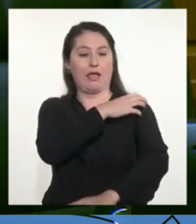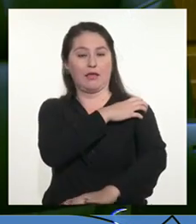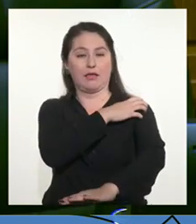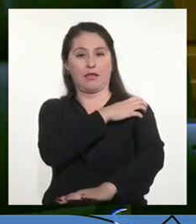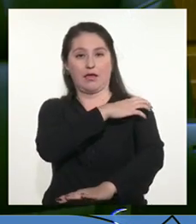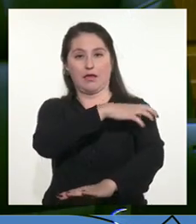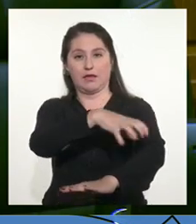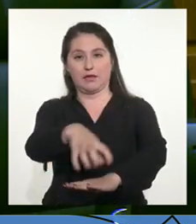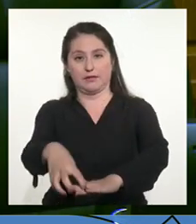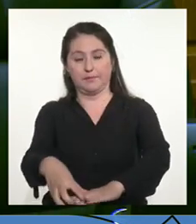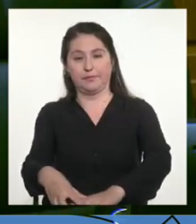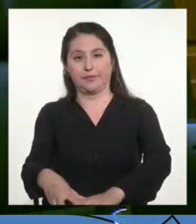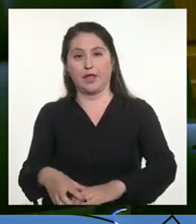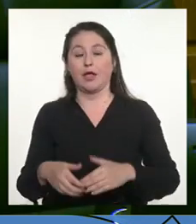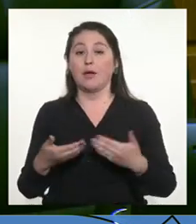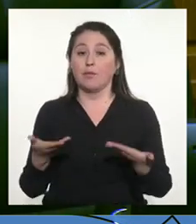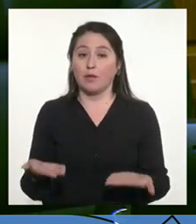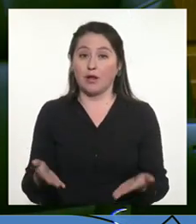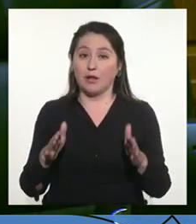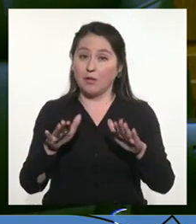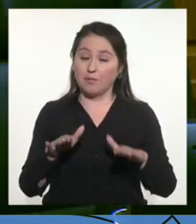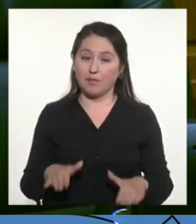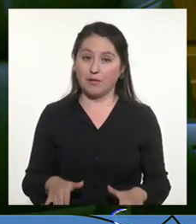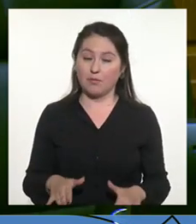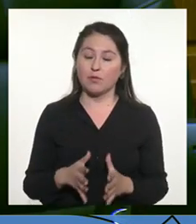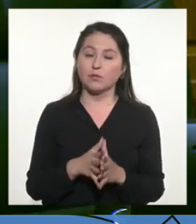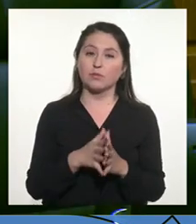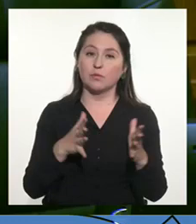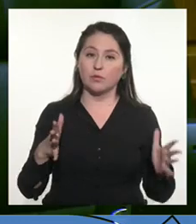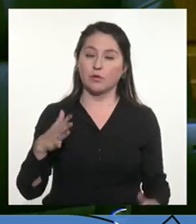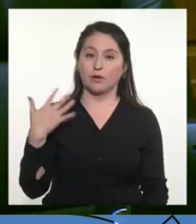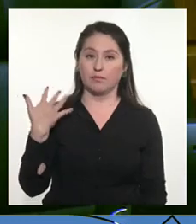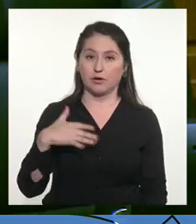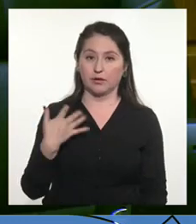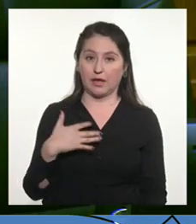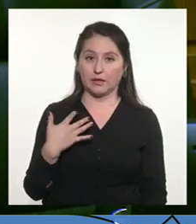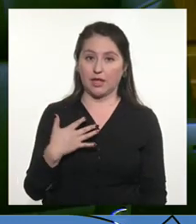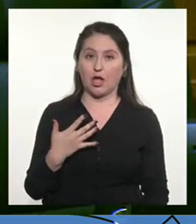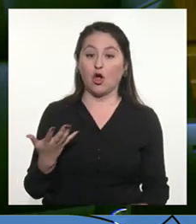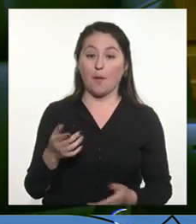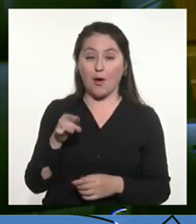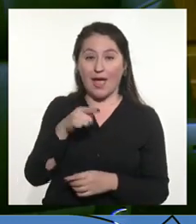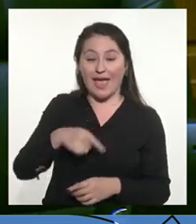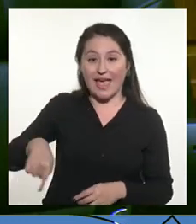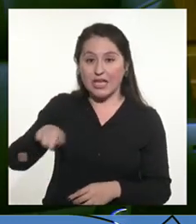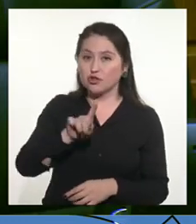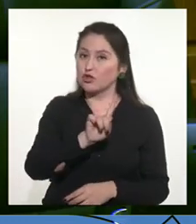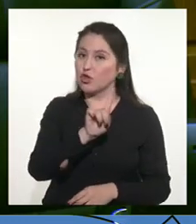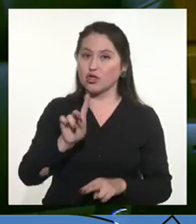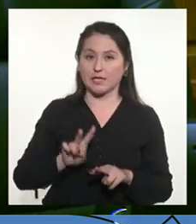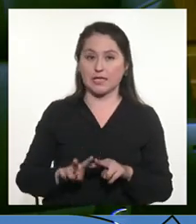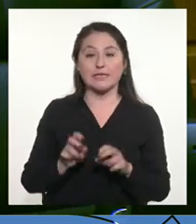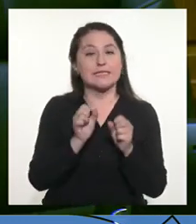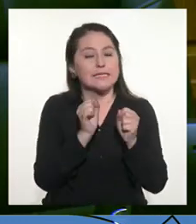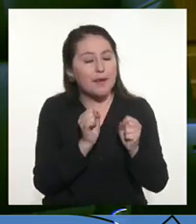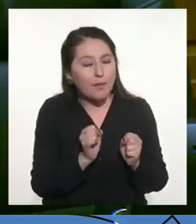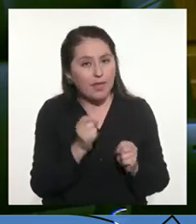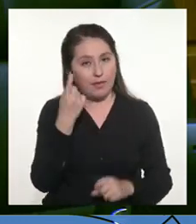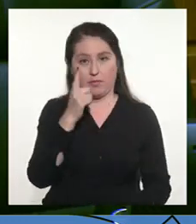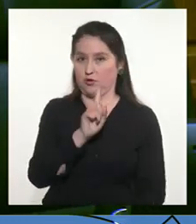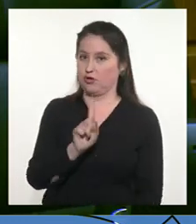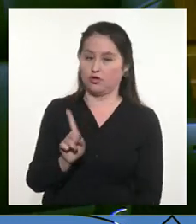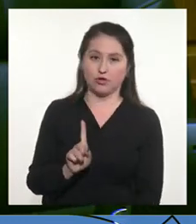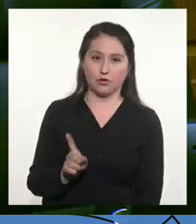y por eso yo creo que es muy importante como eso no se hace a pesar de que se puede hacer